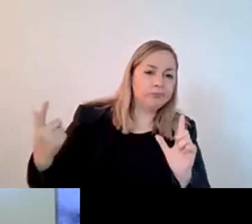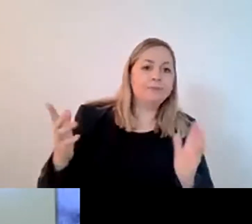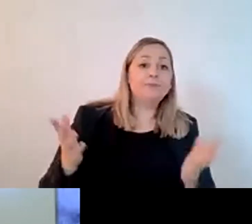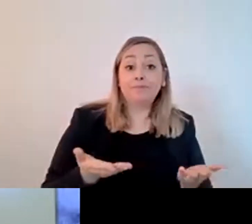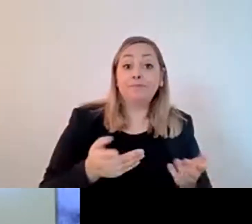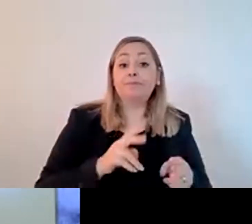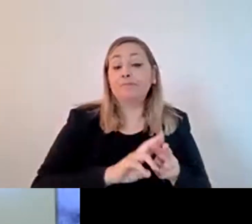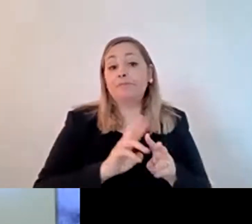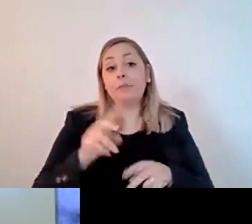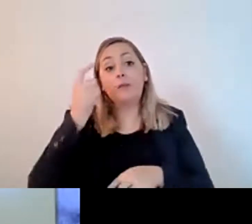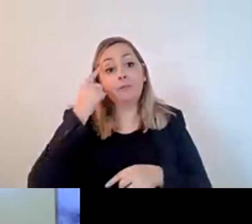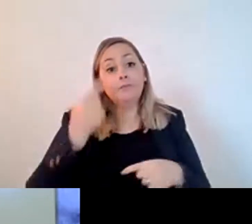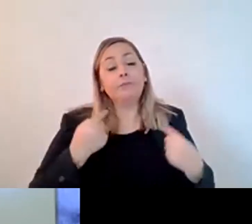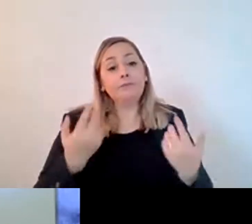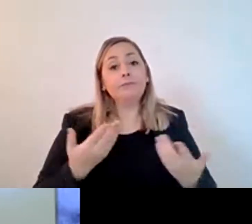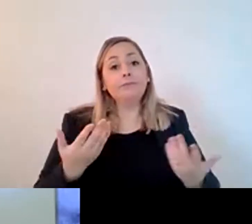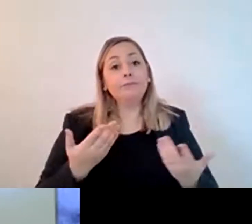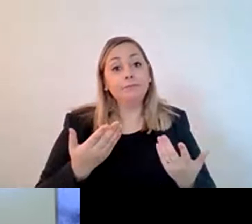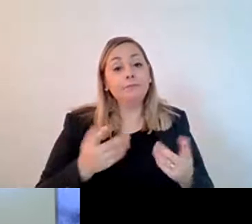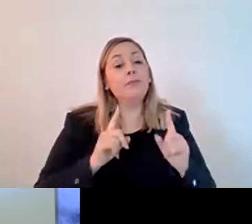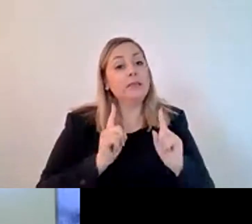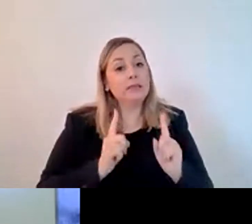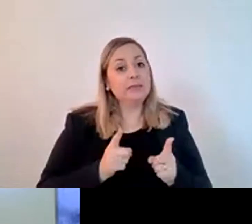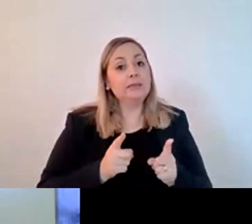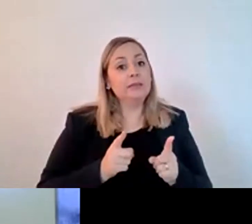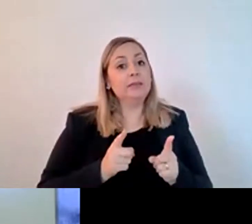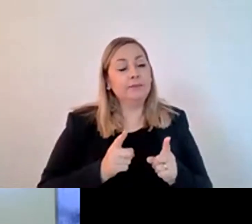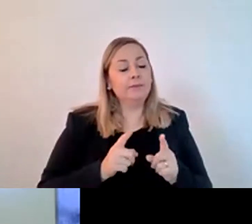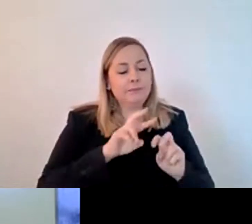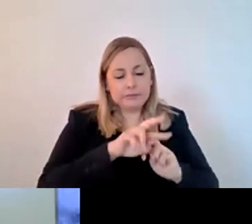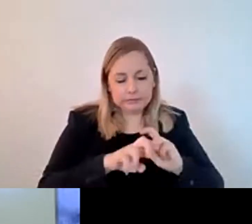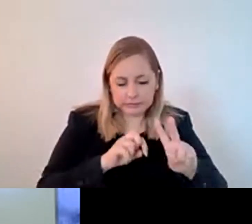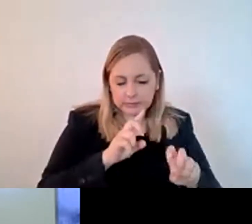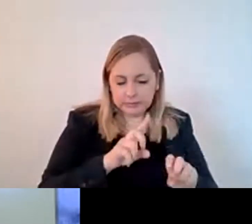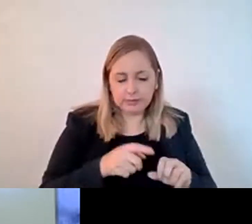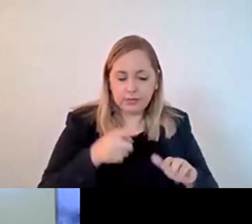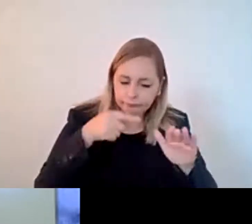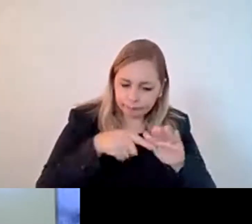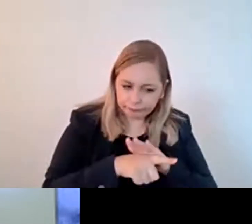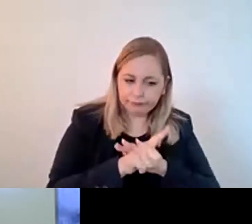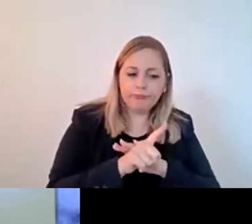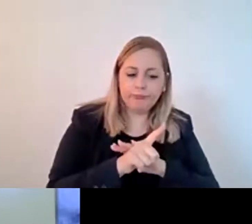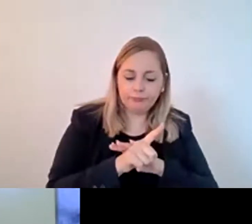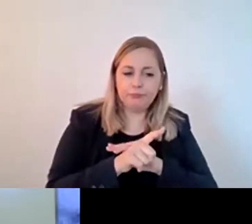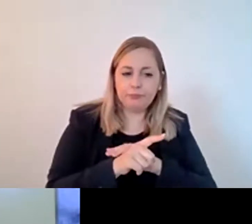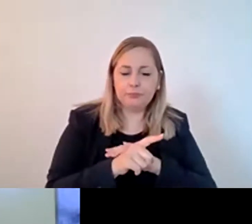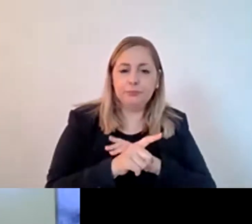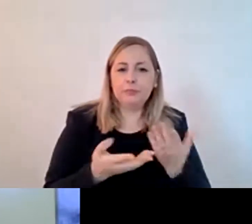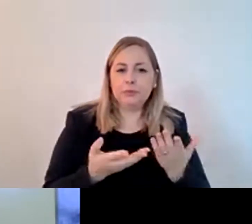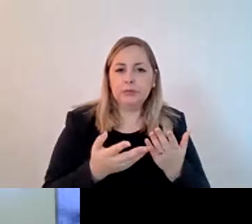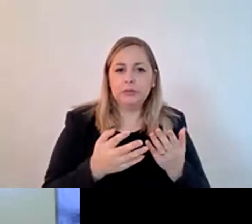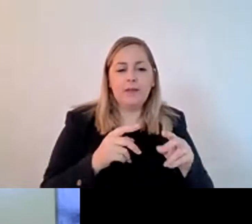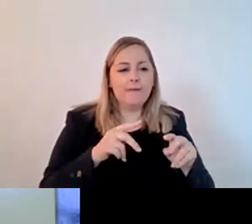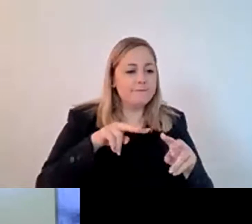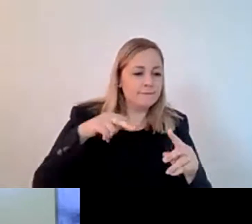hace pensar que uno tiene que analizar con mucha profundidad, desde todos los